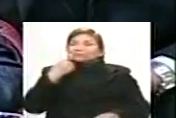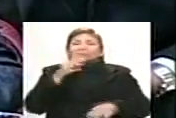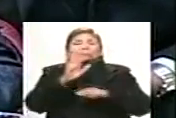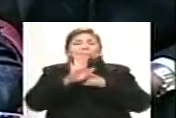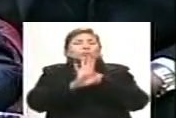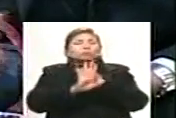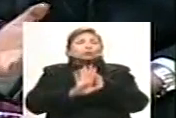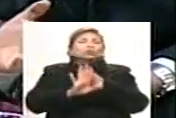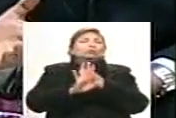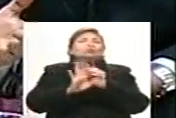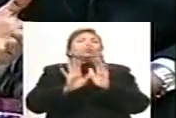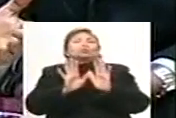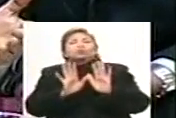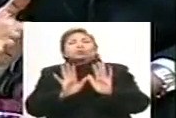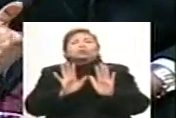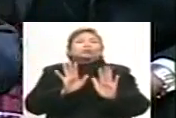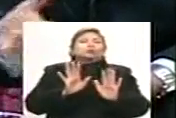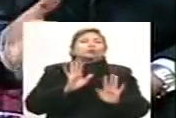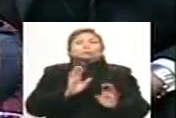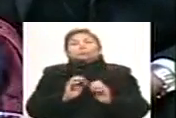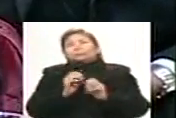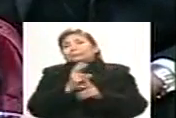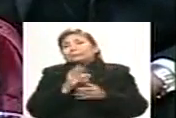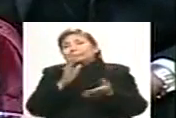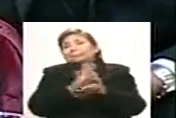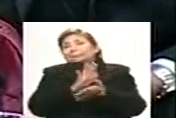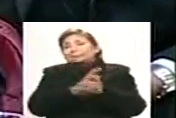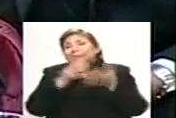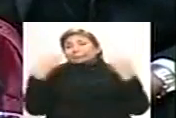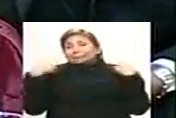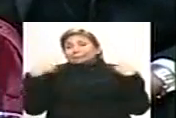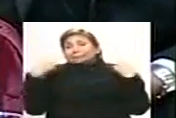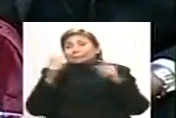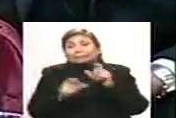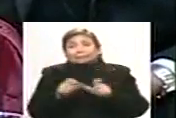protección de la administración pública.